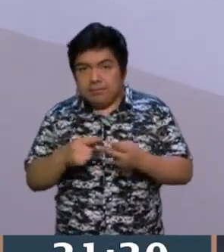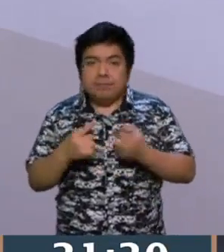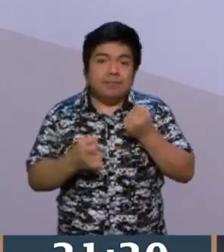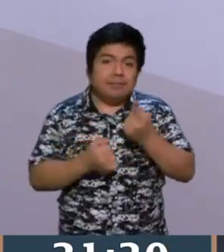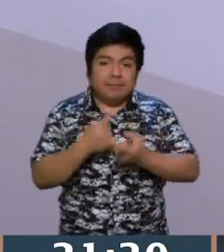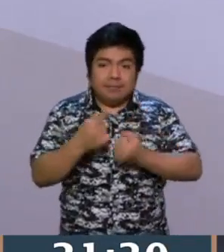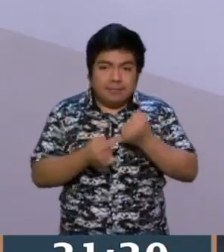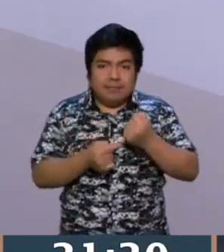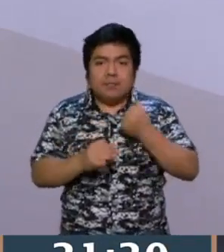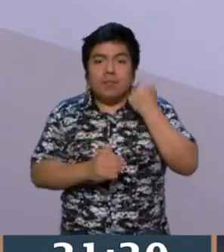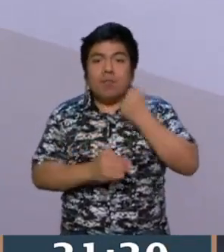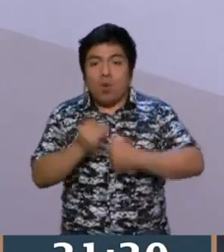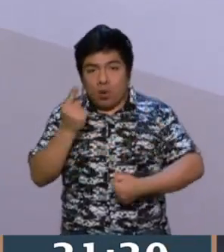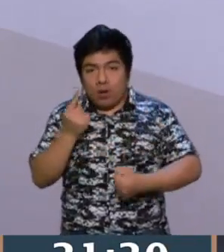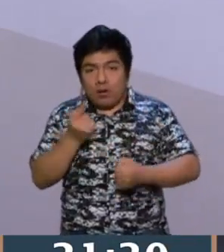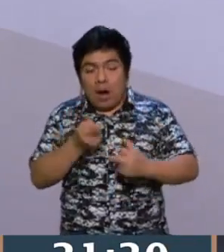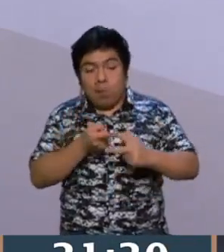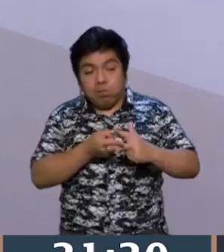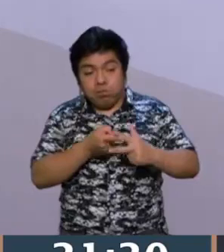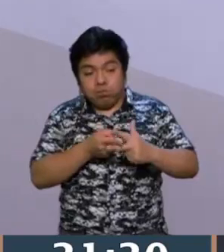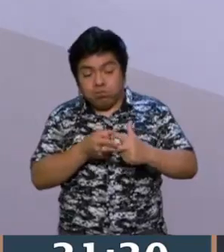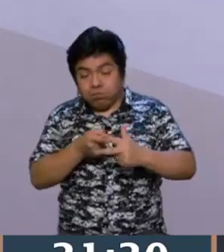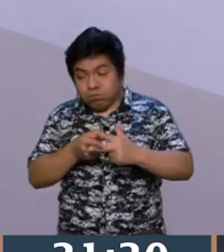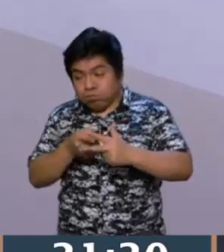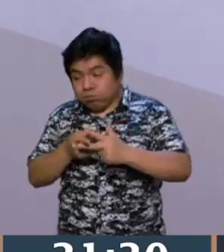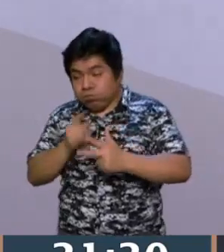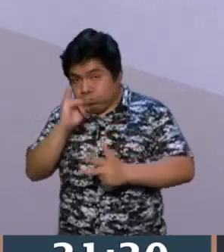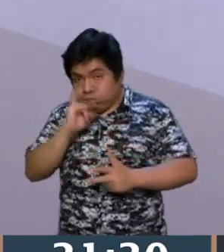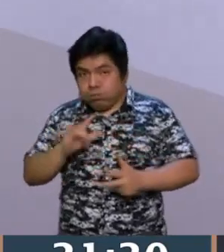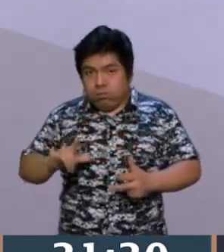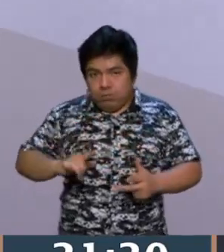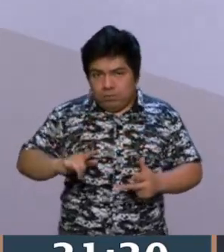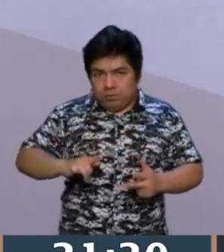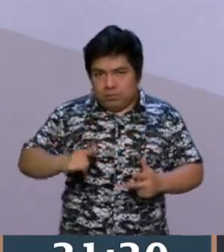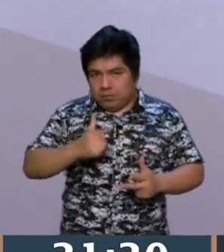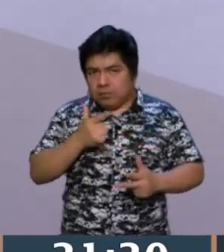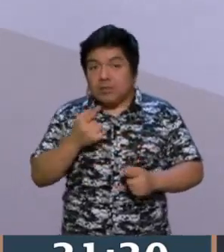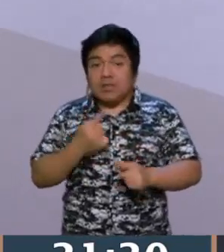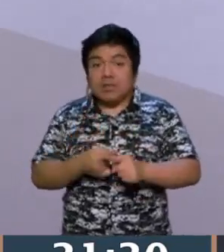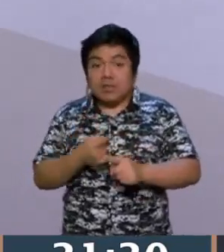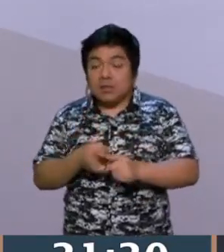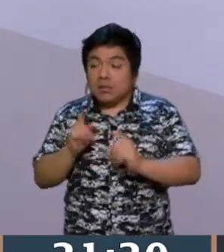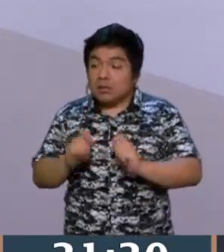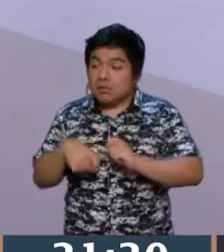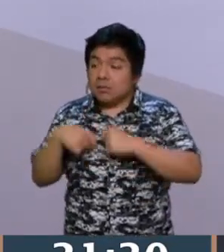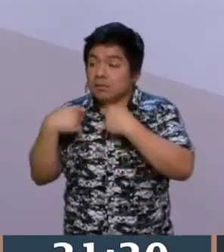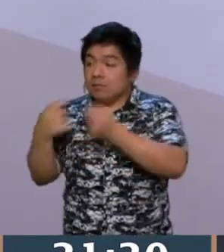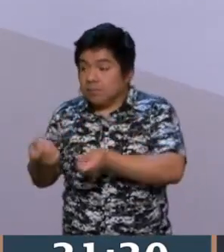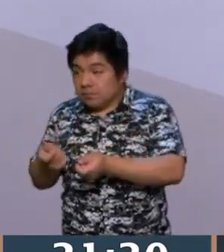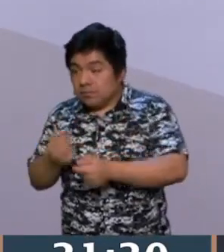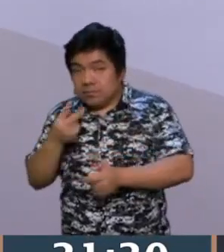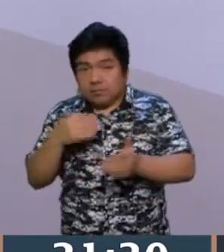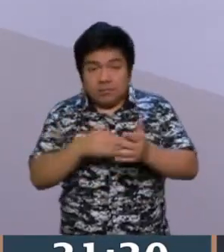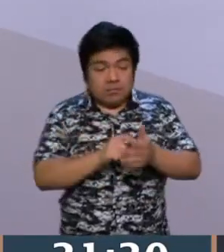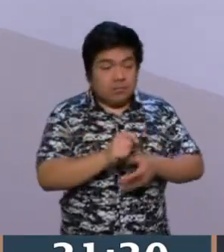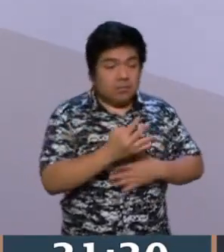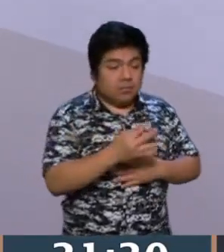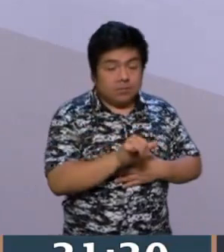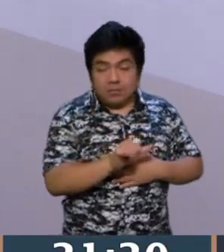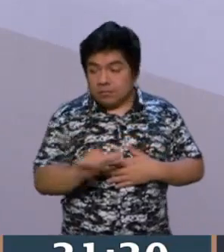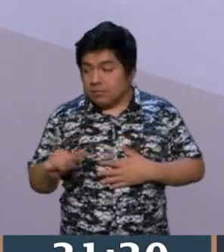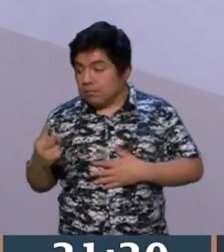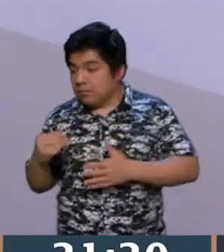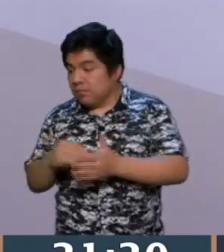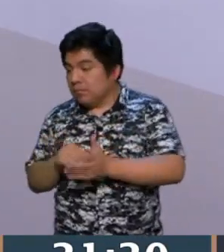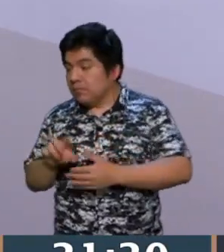está escuchando, esto se debe a que el conteo de la elección para la jefatura de gobierno, para quien ocupará la jefatura de gobierno de 2024 a